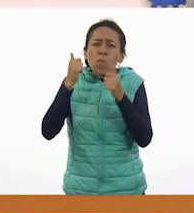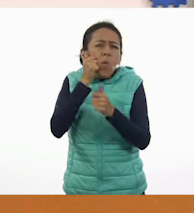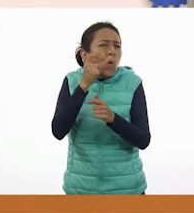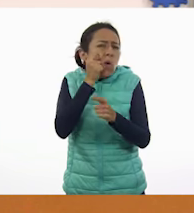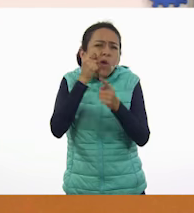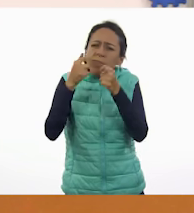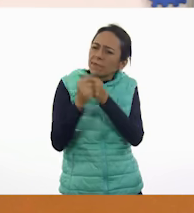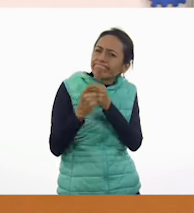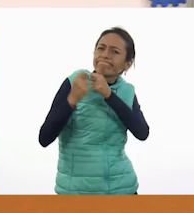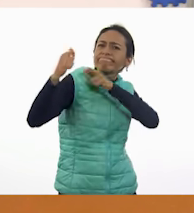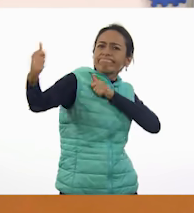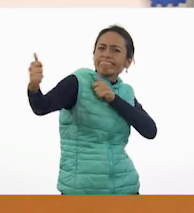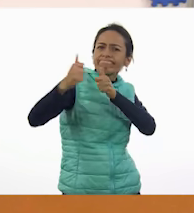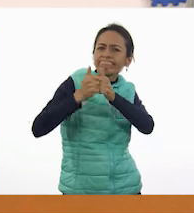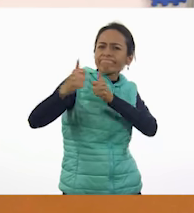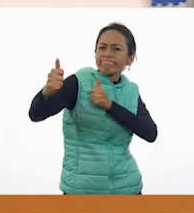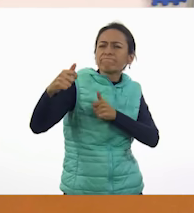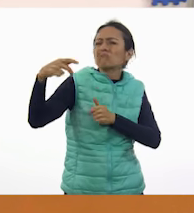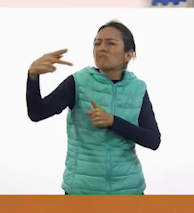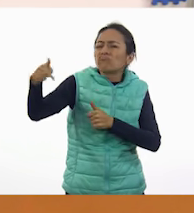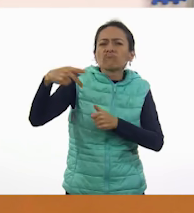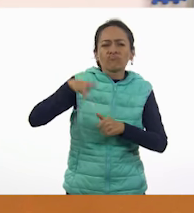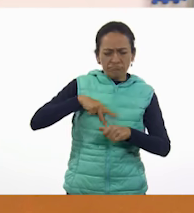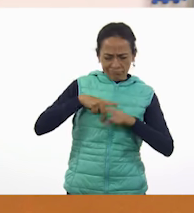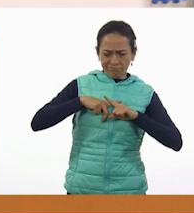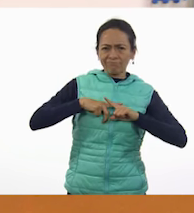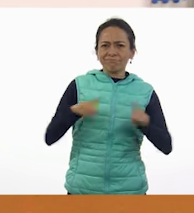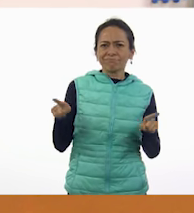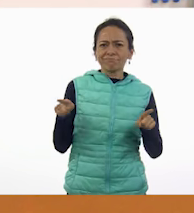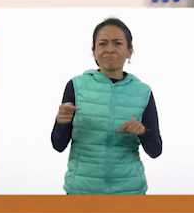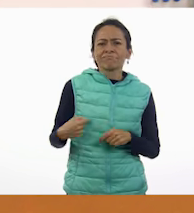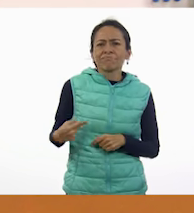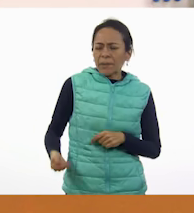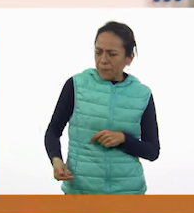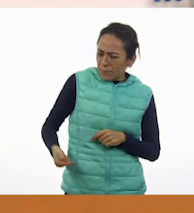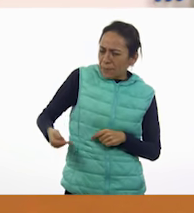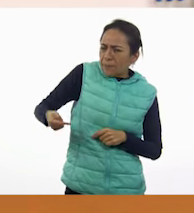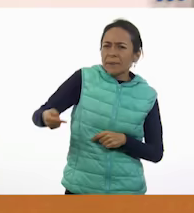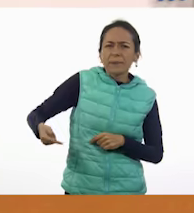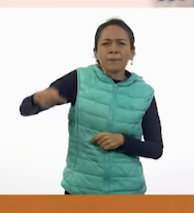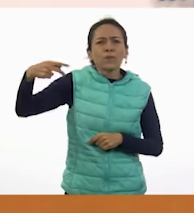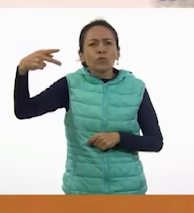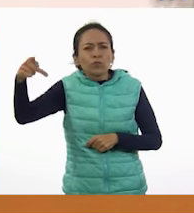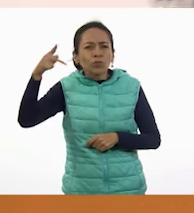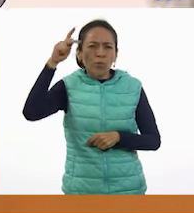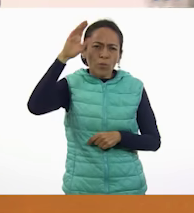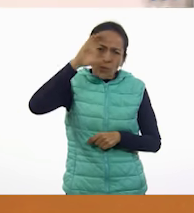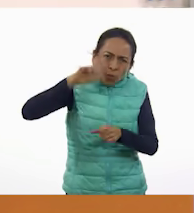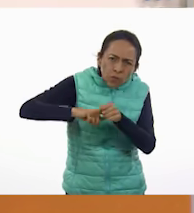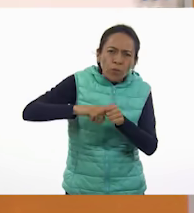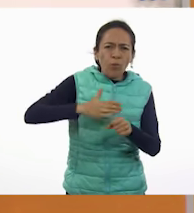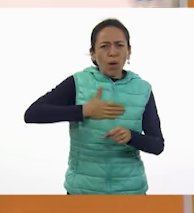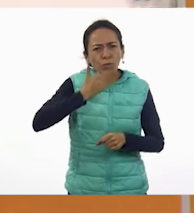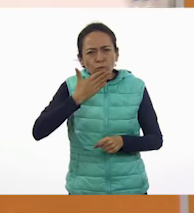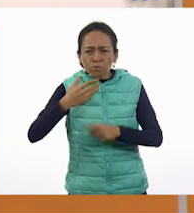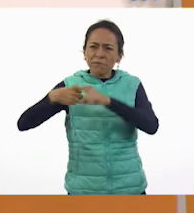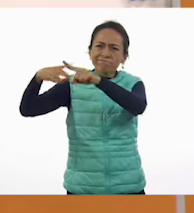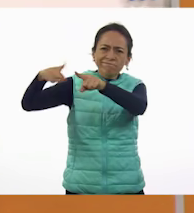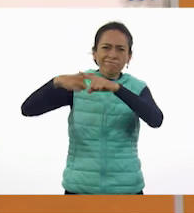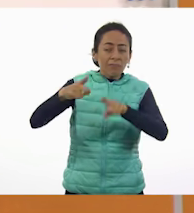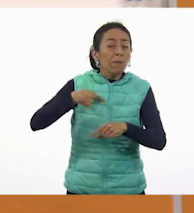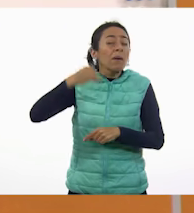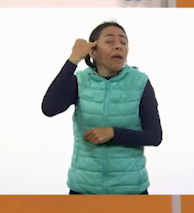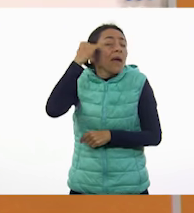con costumbres distintas. Pero imagínate si yo hubiera dicho en ese momento, ay, no, con ella yo no me junto porque es de otro equipo.